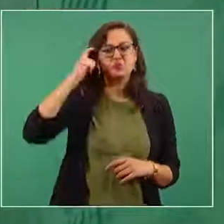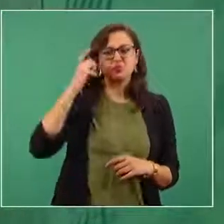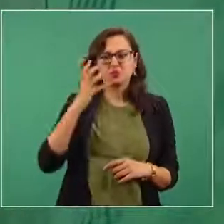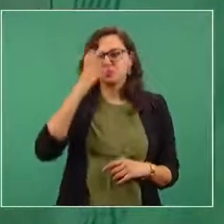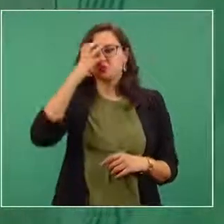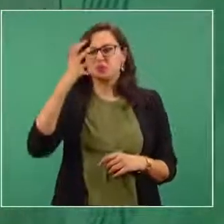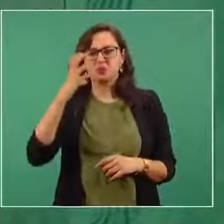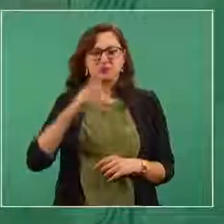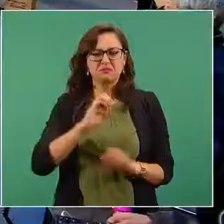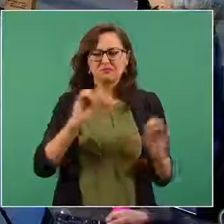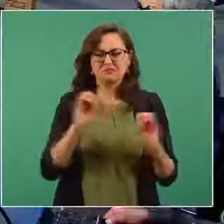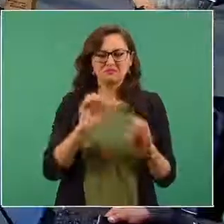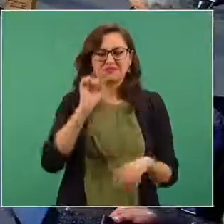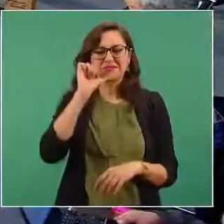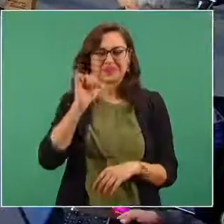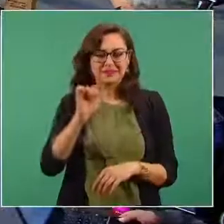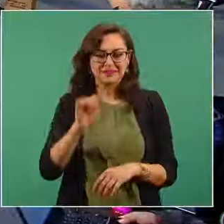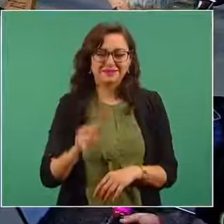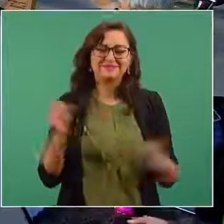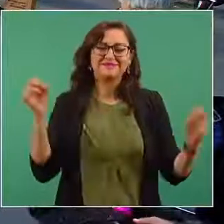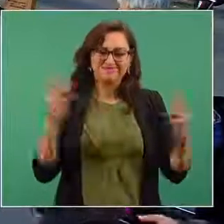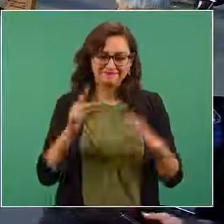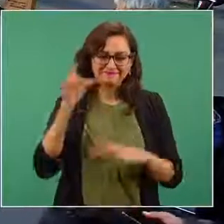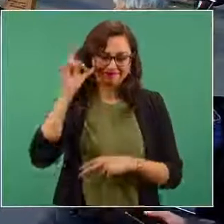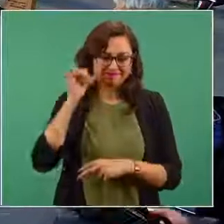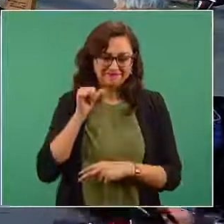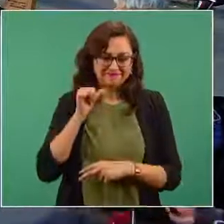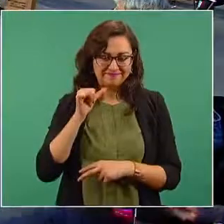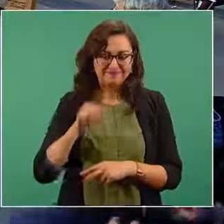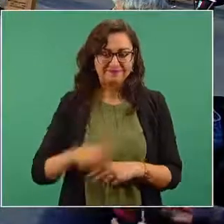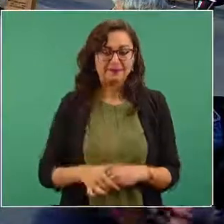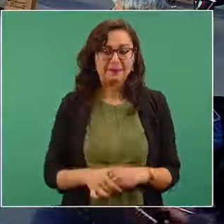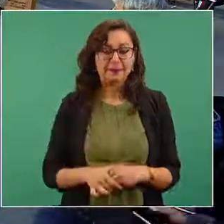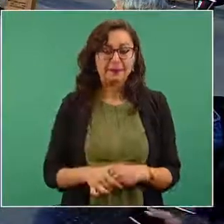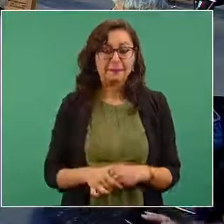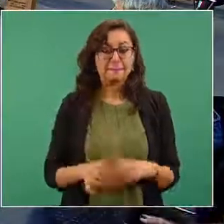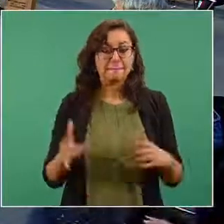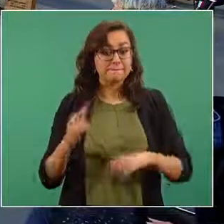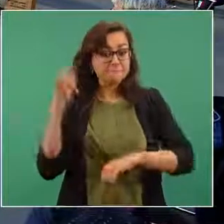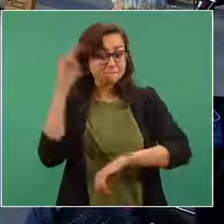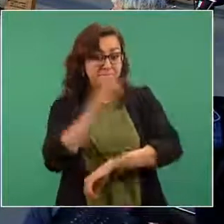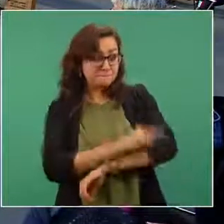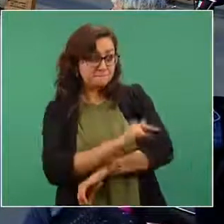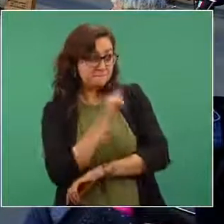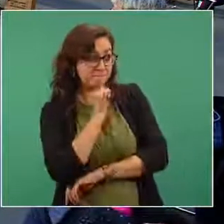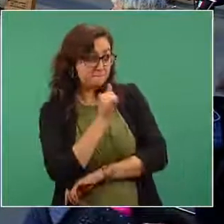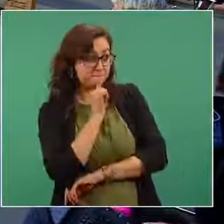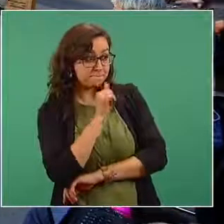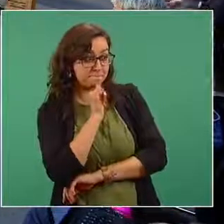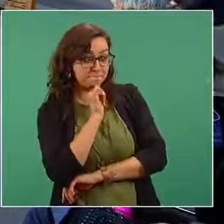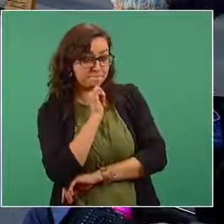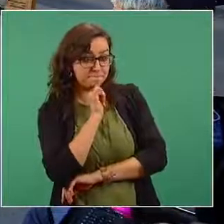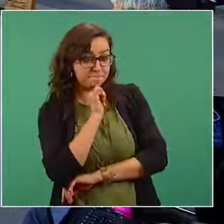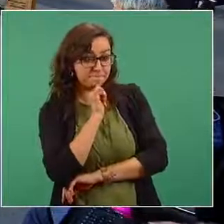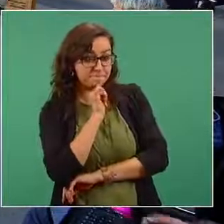Muy bien, mañana no llegó el avión,